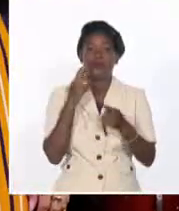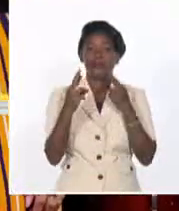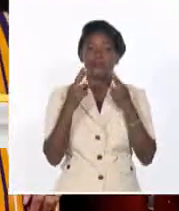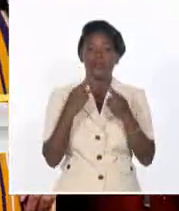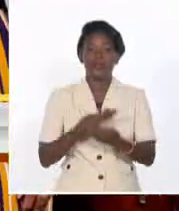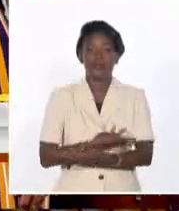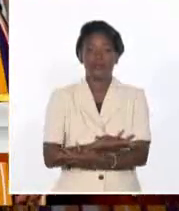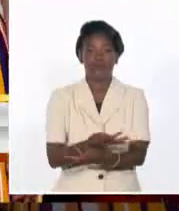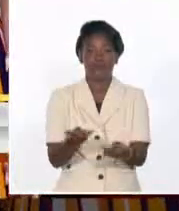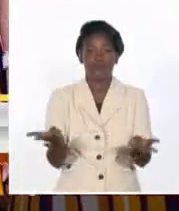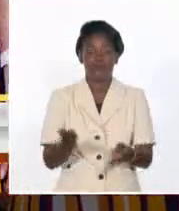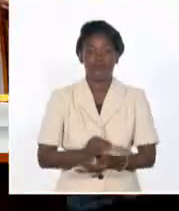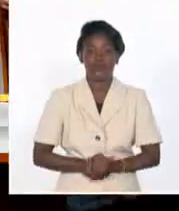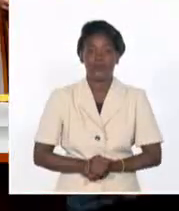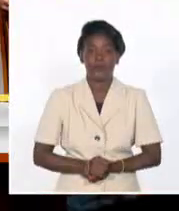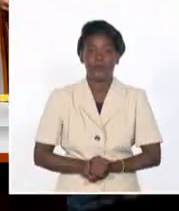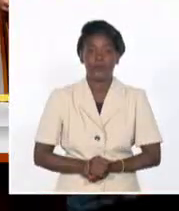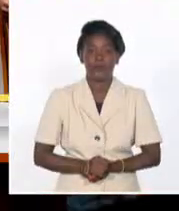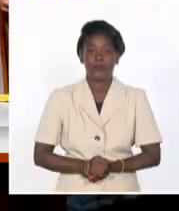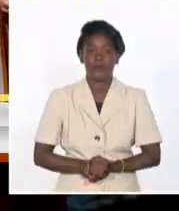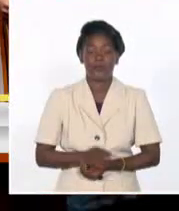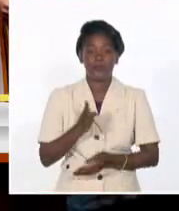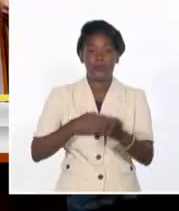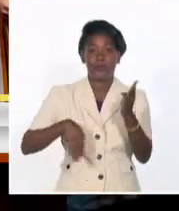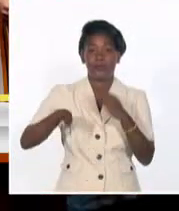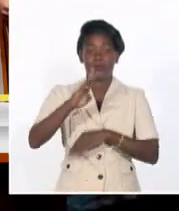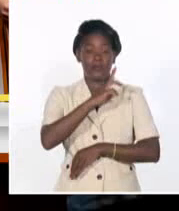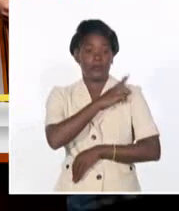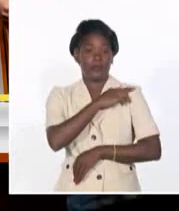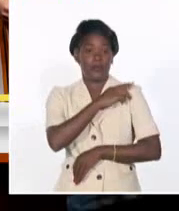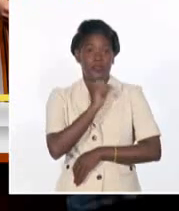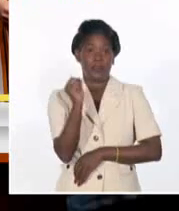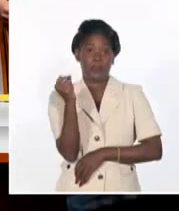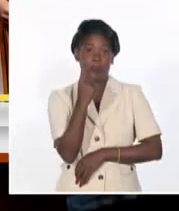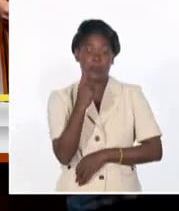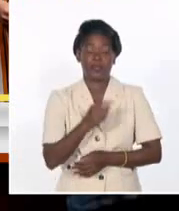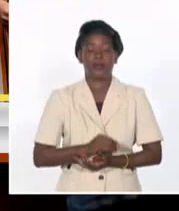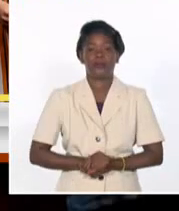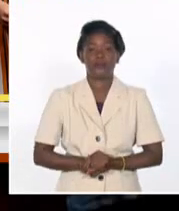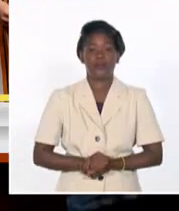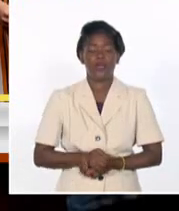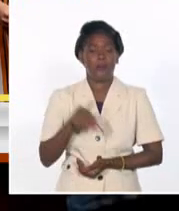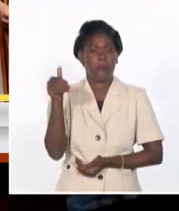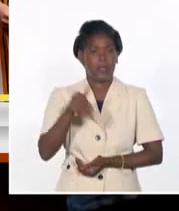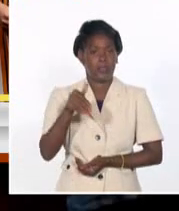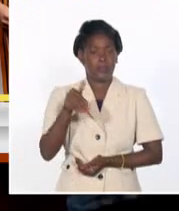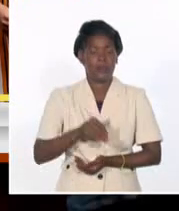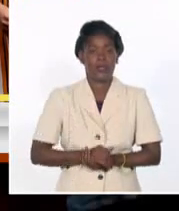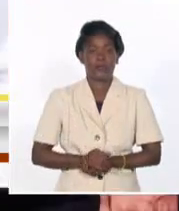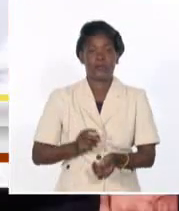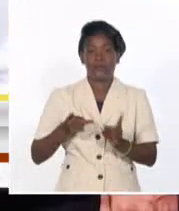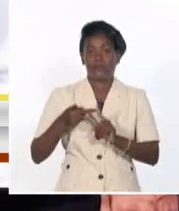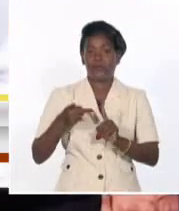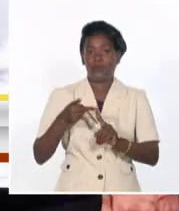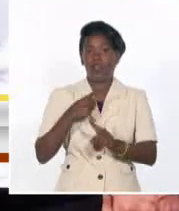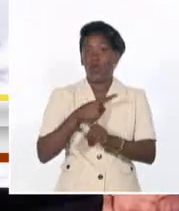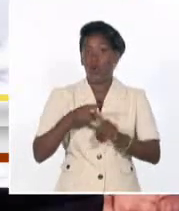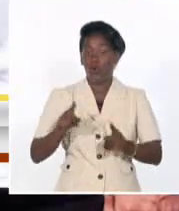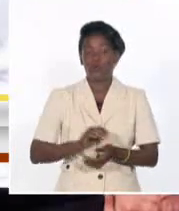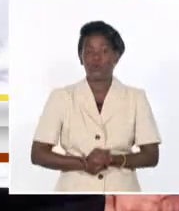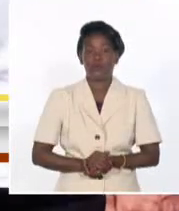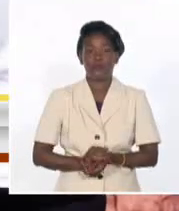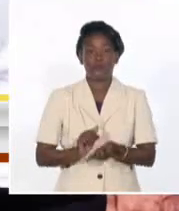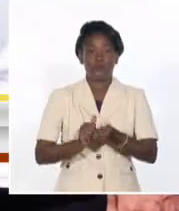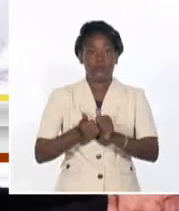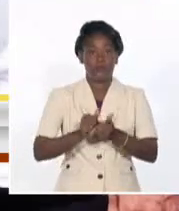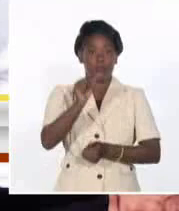Dileya, viceprimer ministro de la República de Cuba, Osvaldo Bento Montiller, titular del INDER, y otros directivos del partido, el gobierno